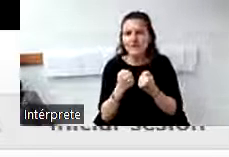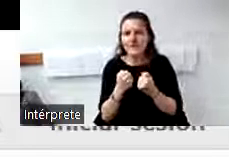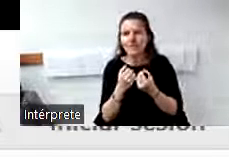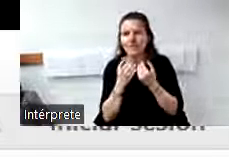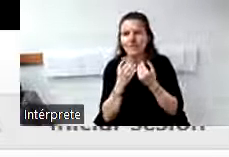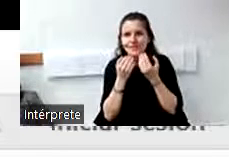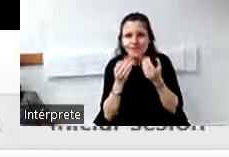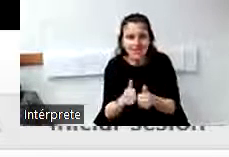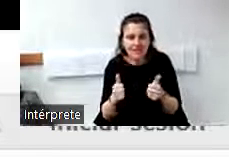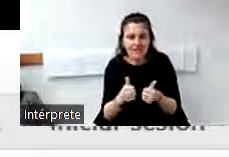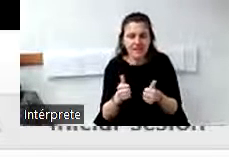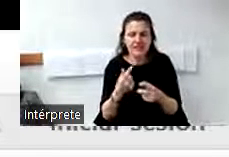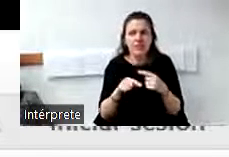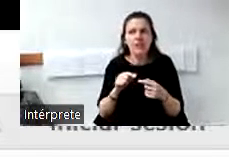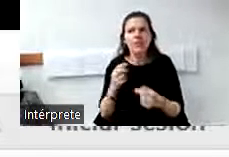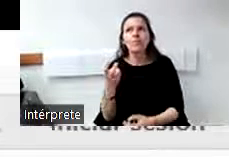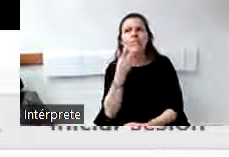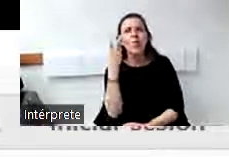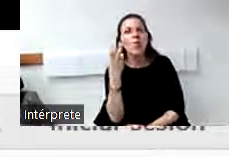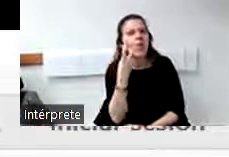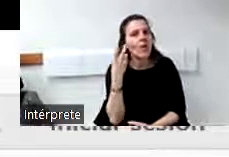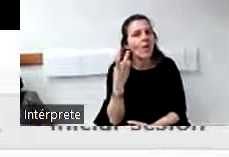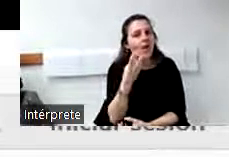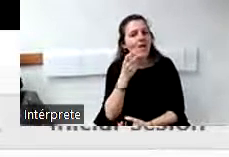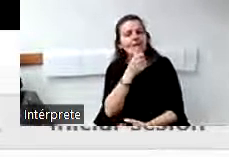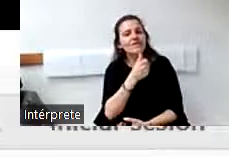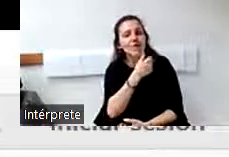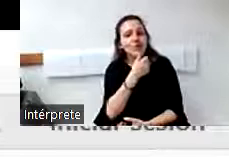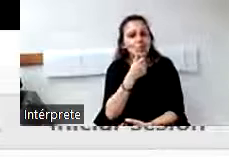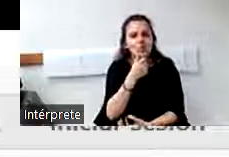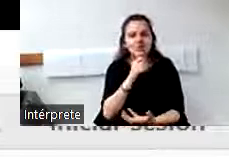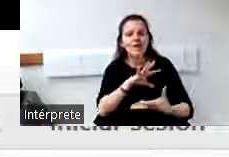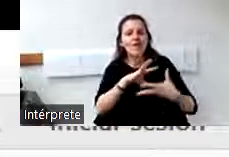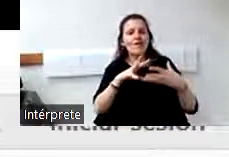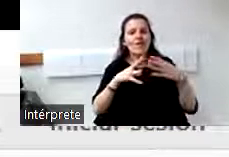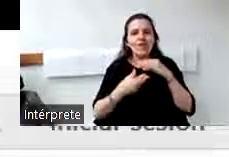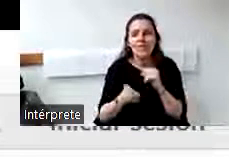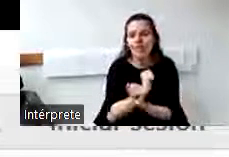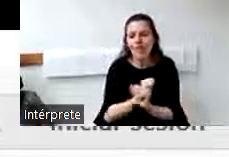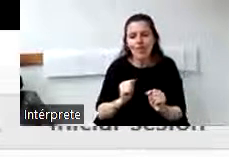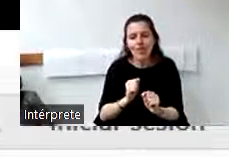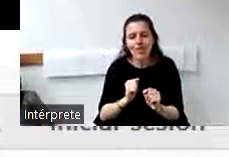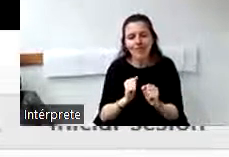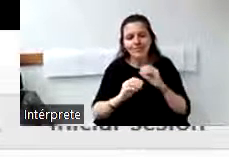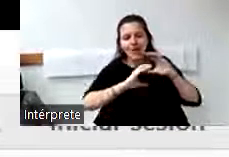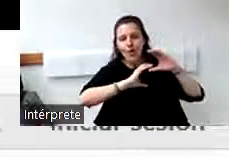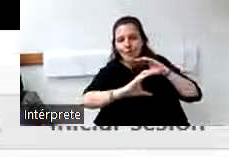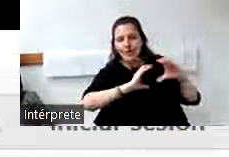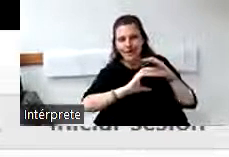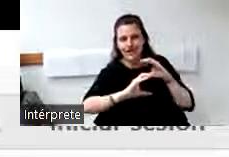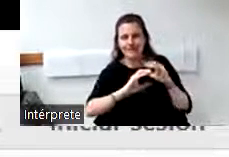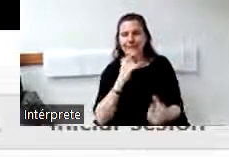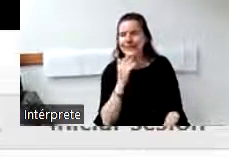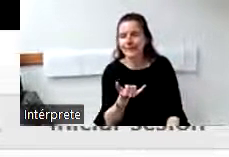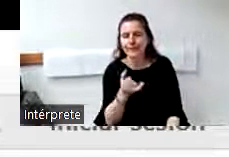poder encontrar formas dignas de abordar. Y capaz que una persona con, por